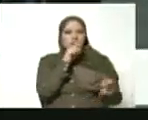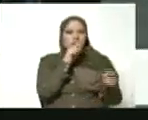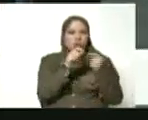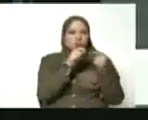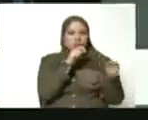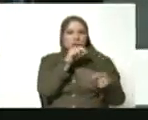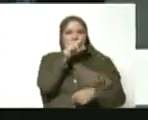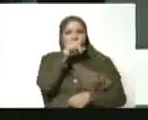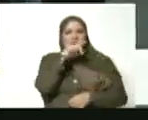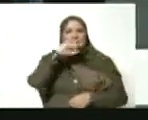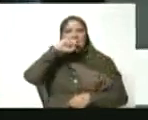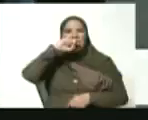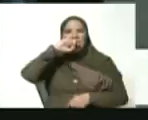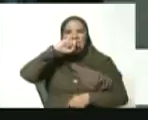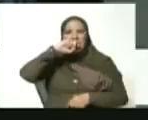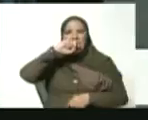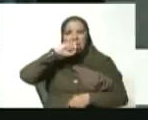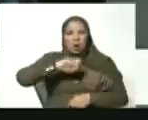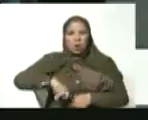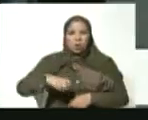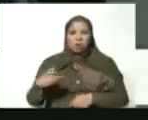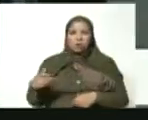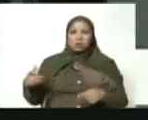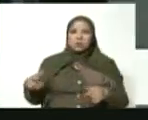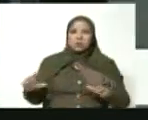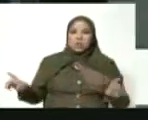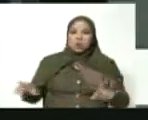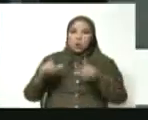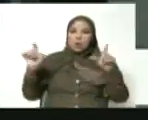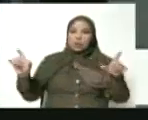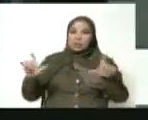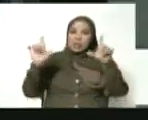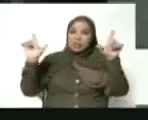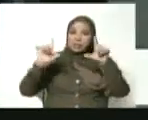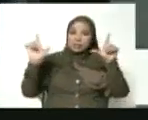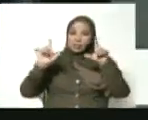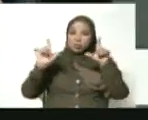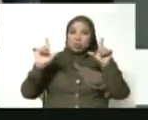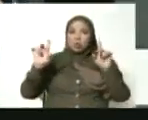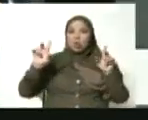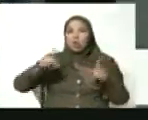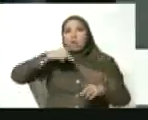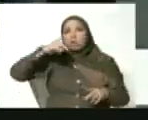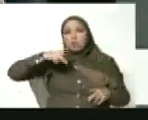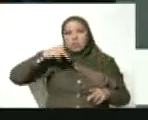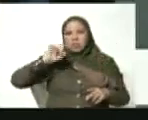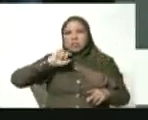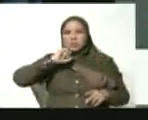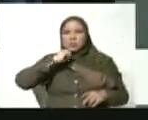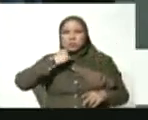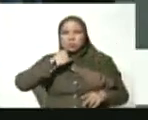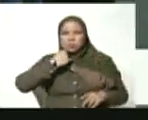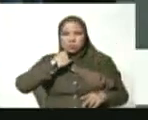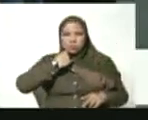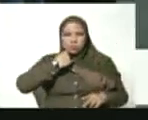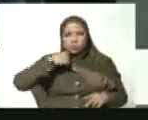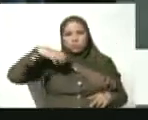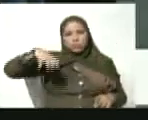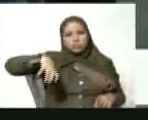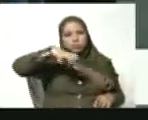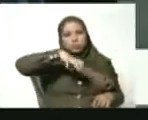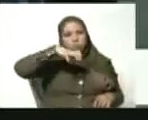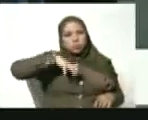se promueven desde los grandes medios de comunicación y que también hacen parte de una política silenciosa de los estados cuando